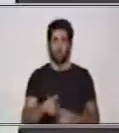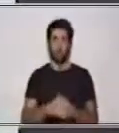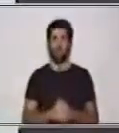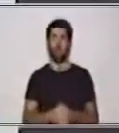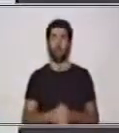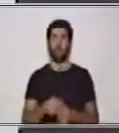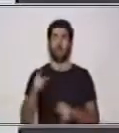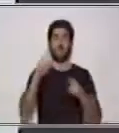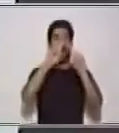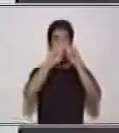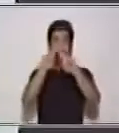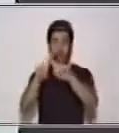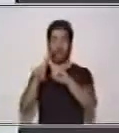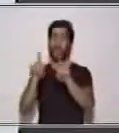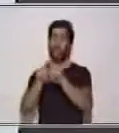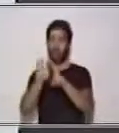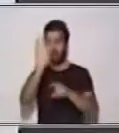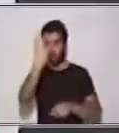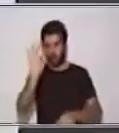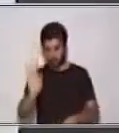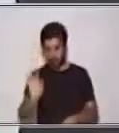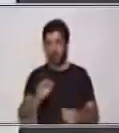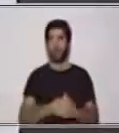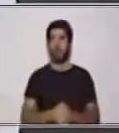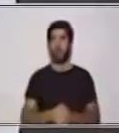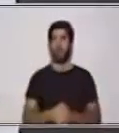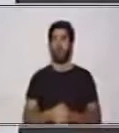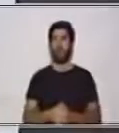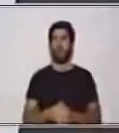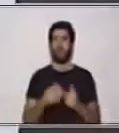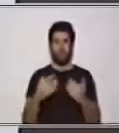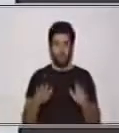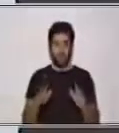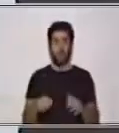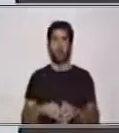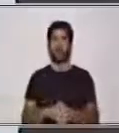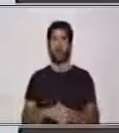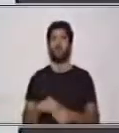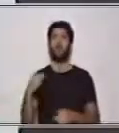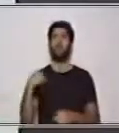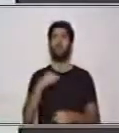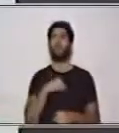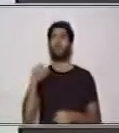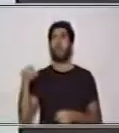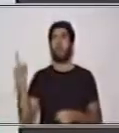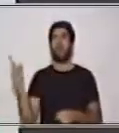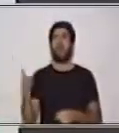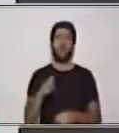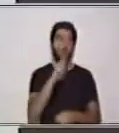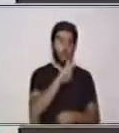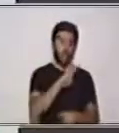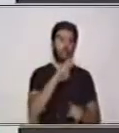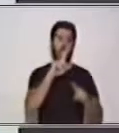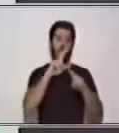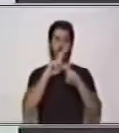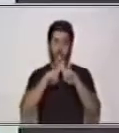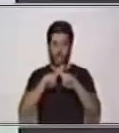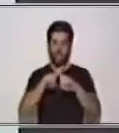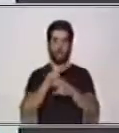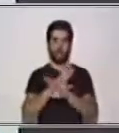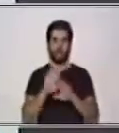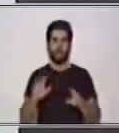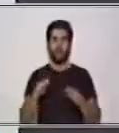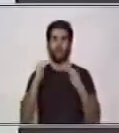y se repite una x. Y entonces nuestro máximo común divisor es 2x.